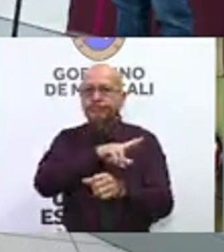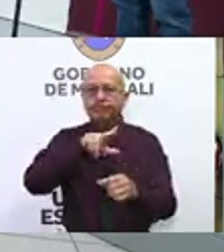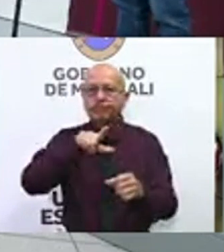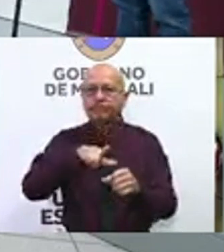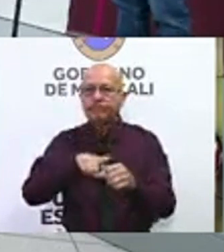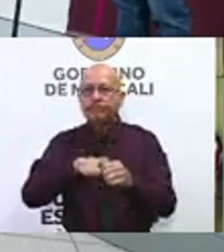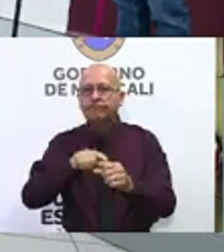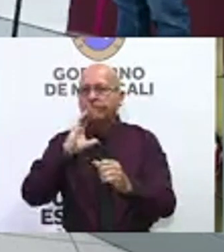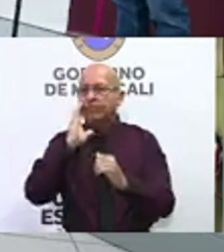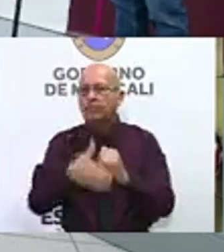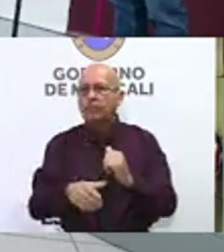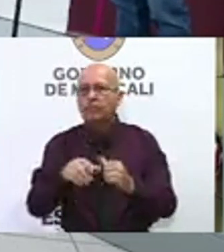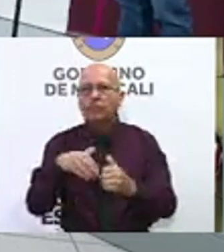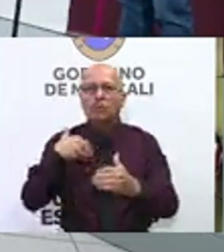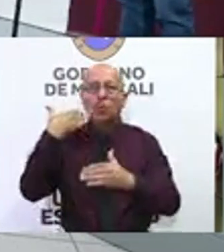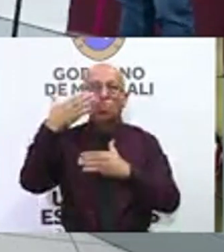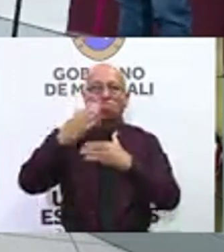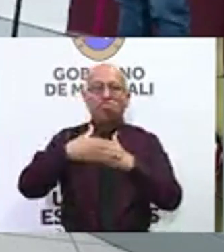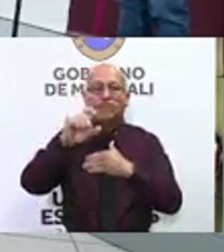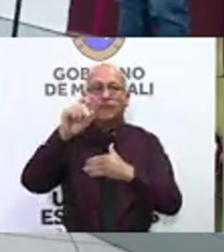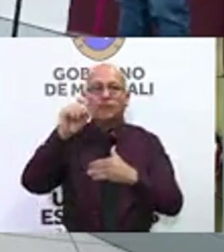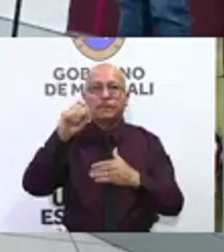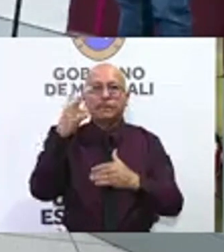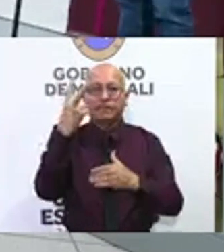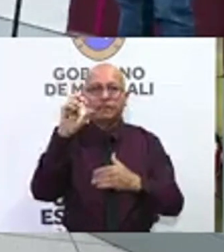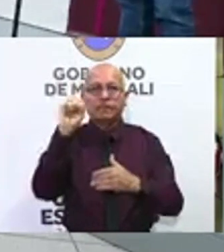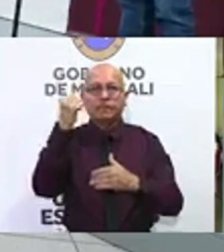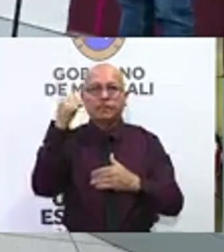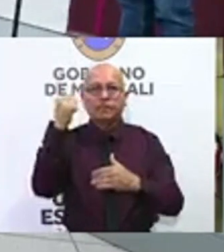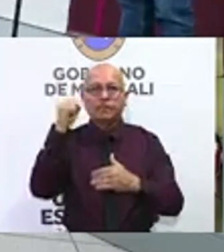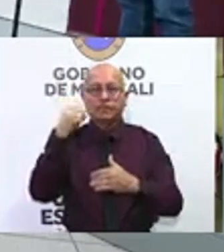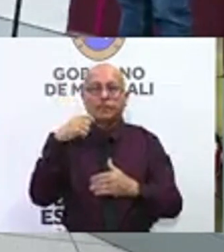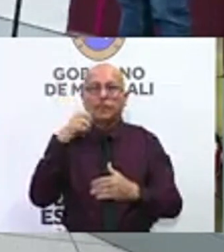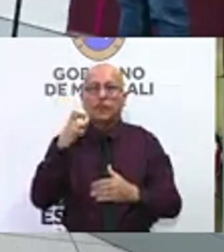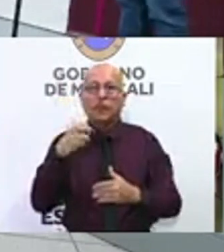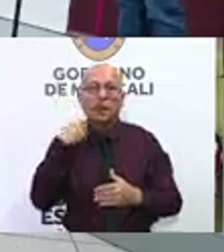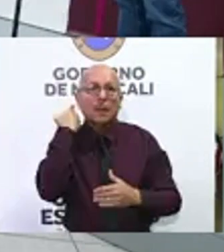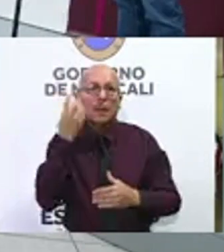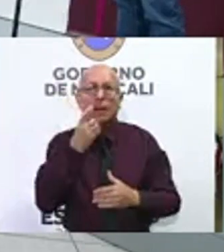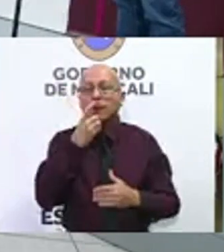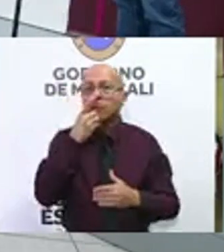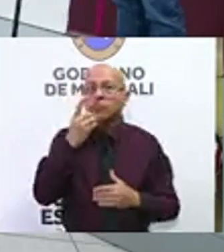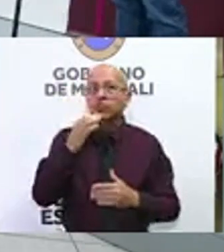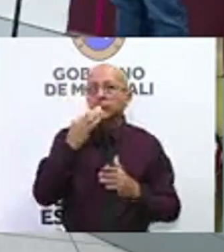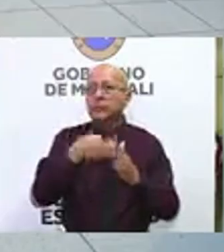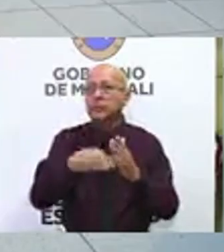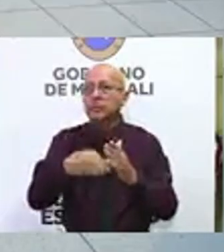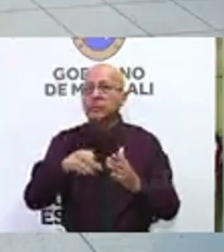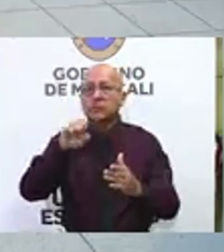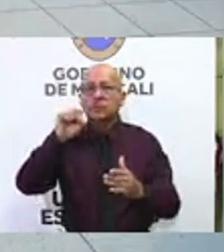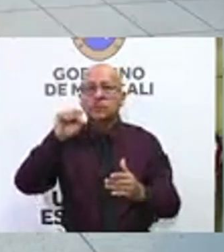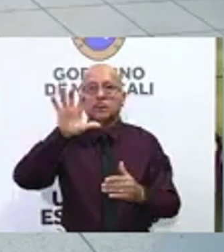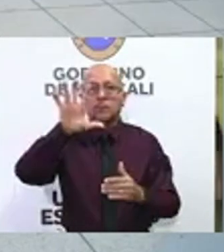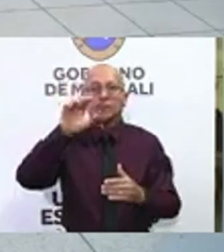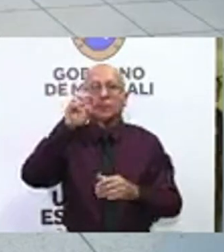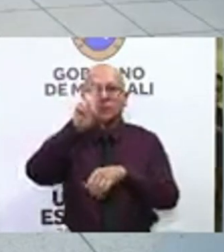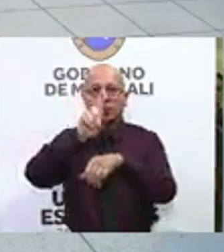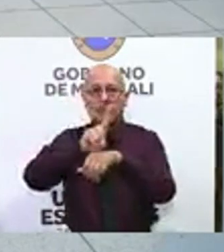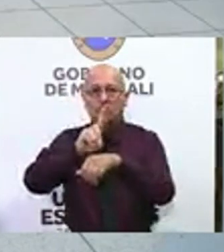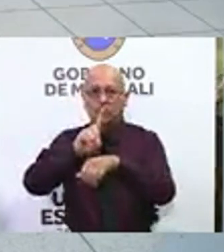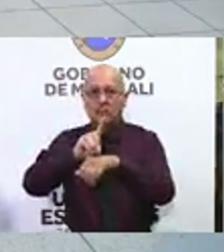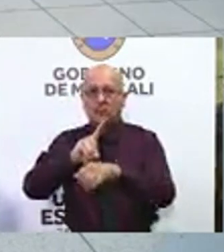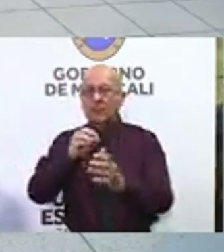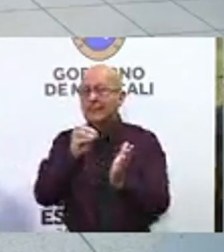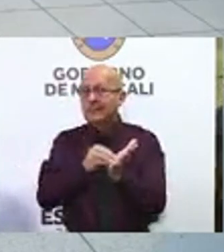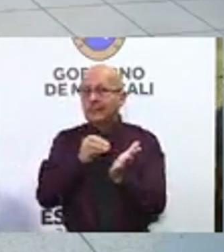va a concluir el próximo 22 de septiembre. Esto quiere decir que faltan 65 días aún